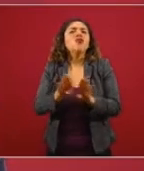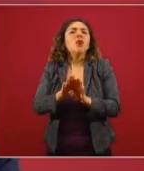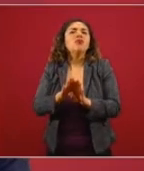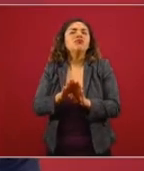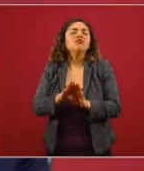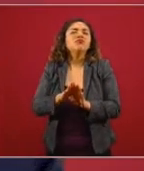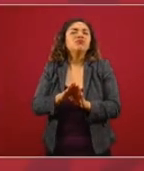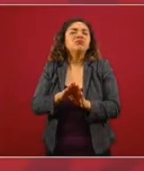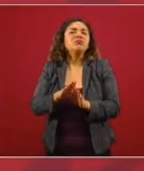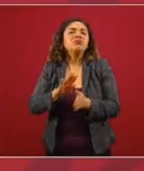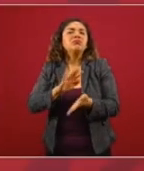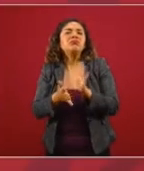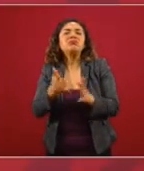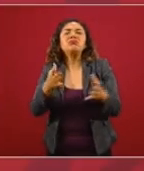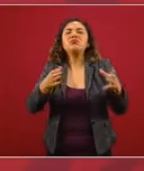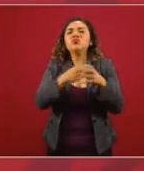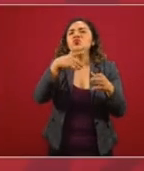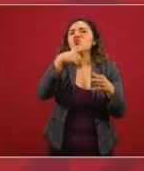cómo